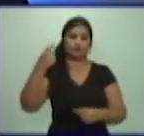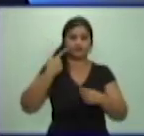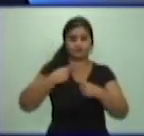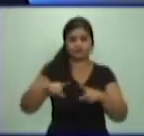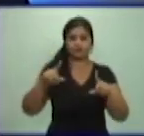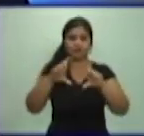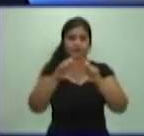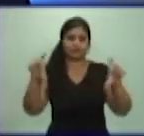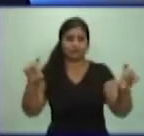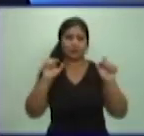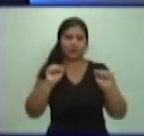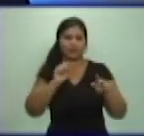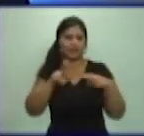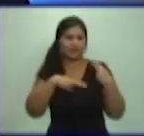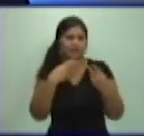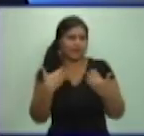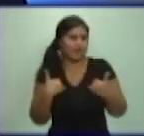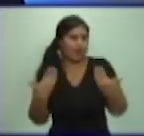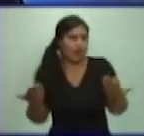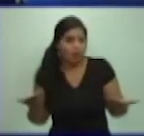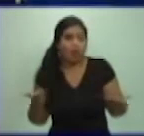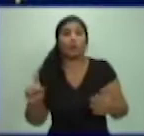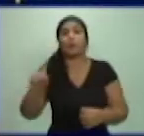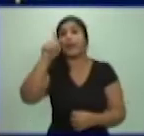texto en una pregunta de comprensión?